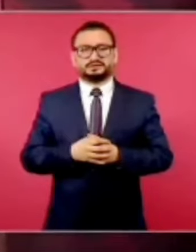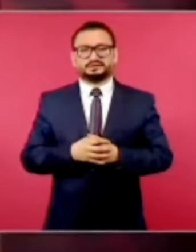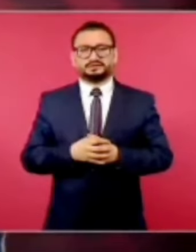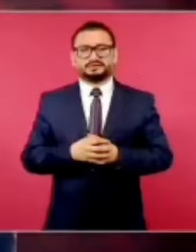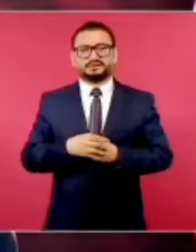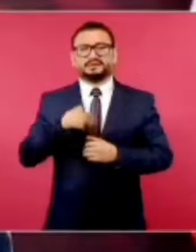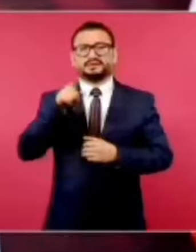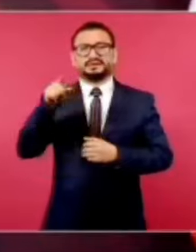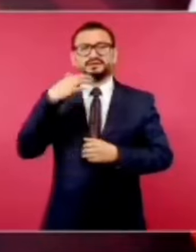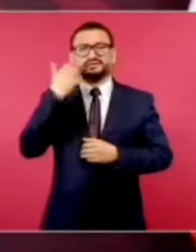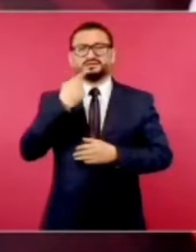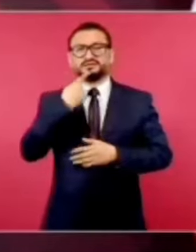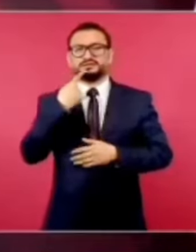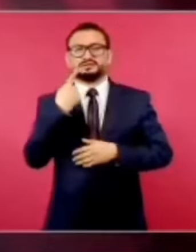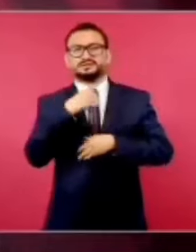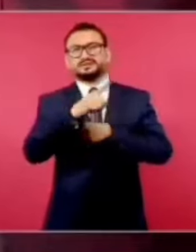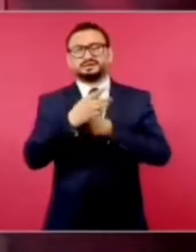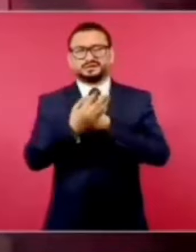impugnar